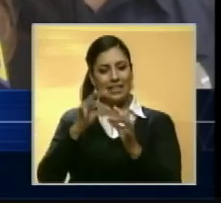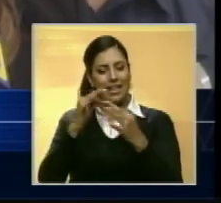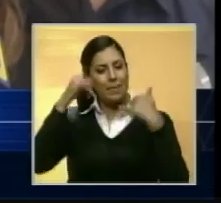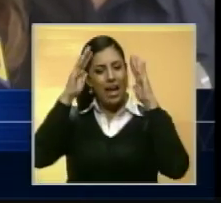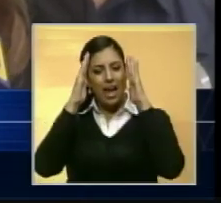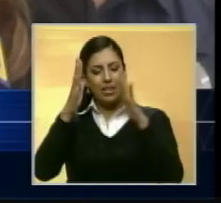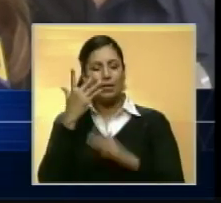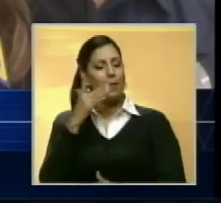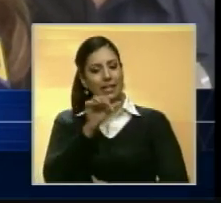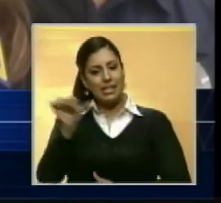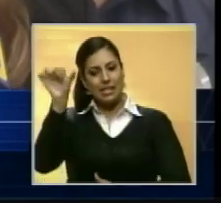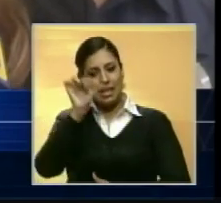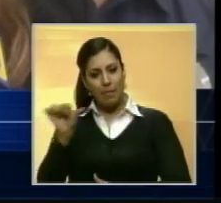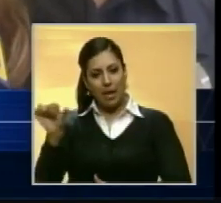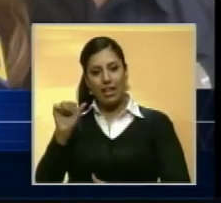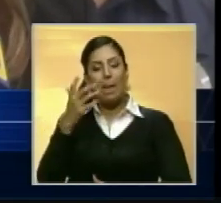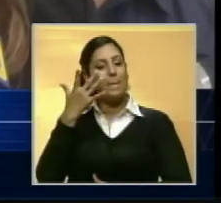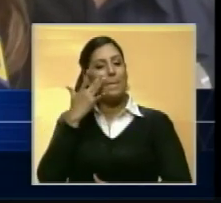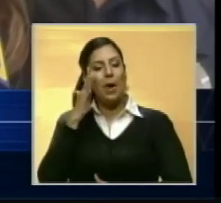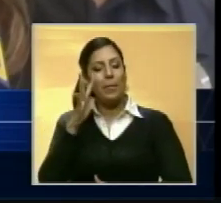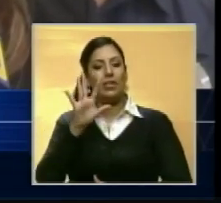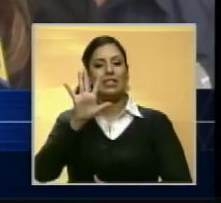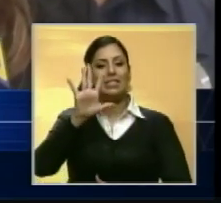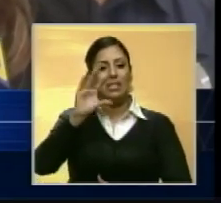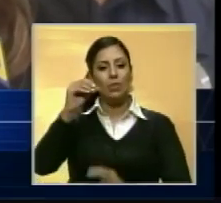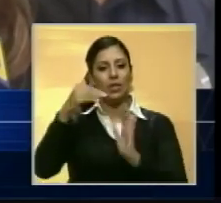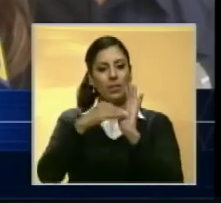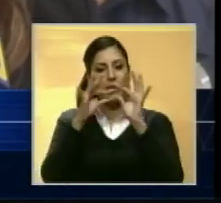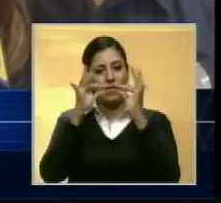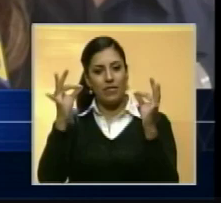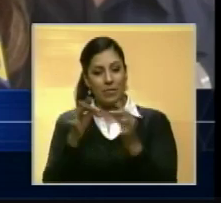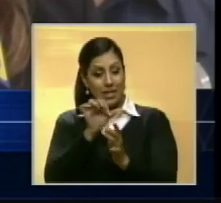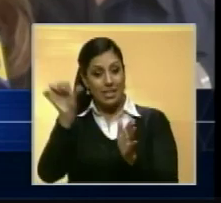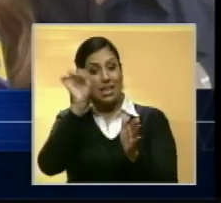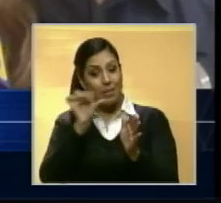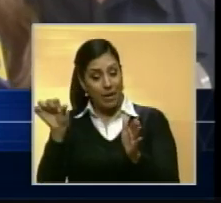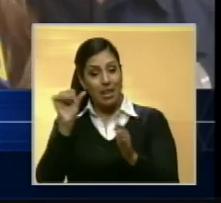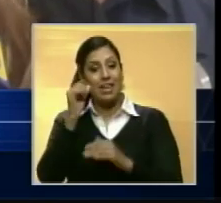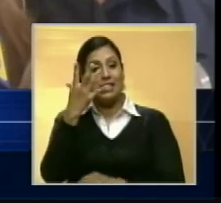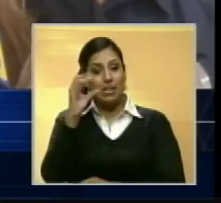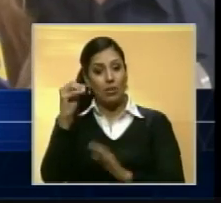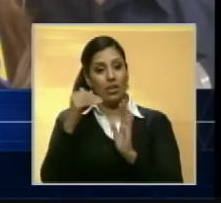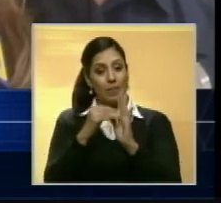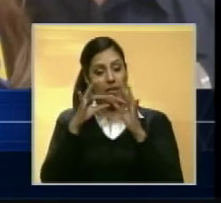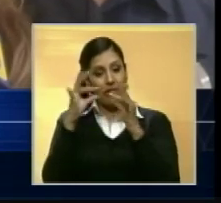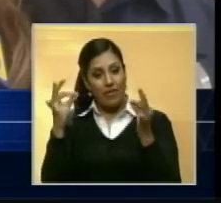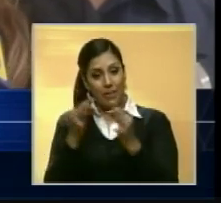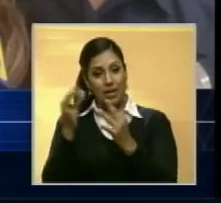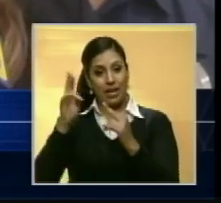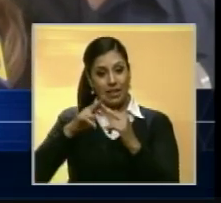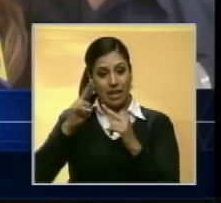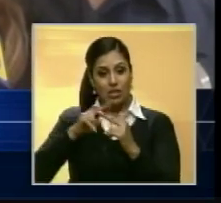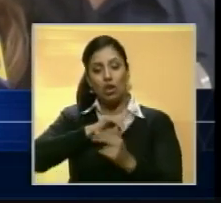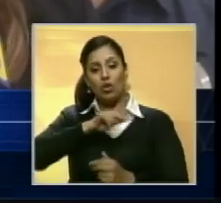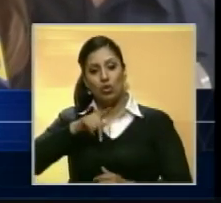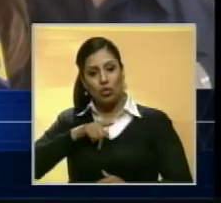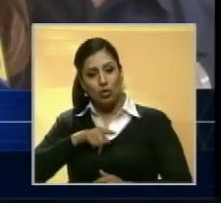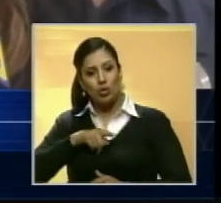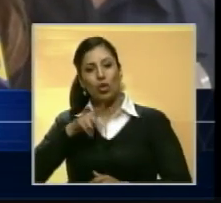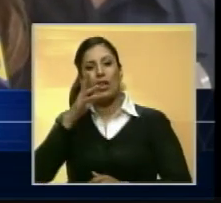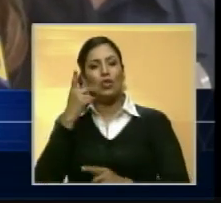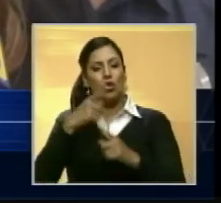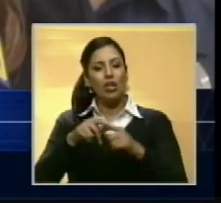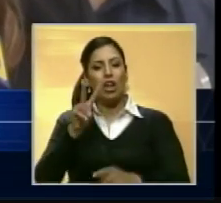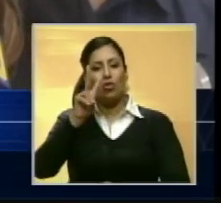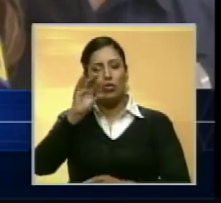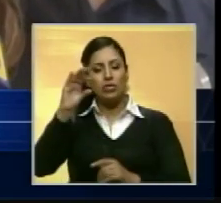atender semanalmente a más de 50.000 familias. Semanalmente a más de 50.000 familias tachirenses. Estamos hablando de